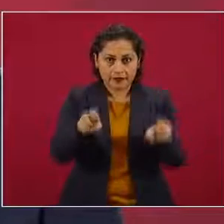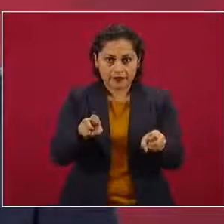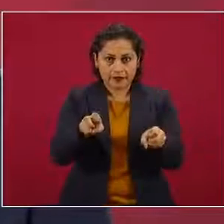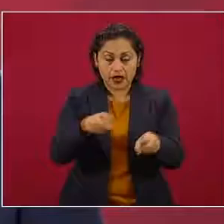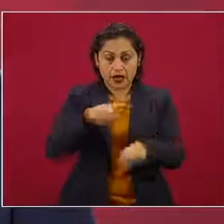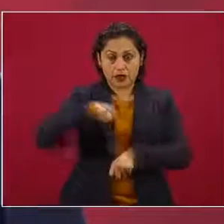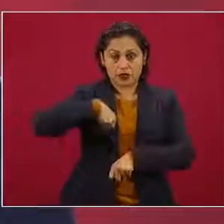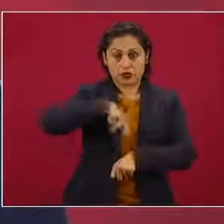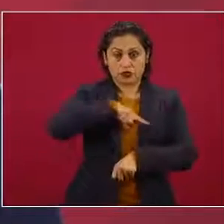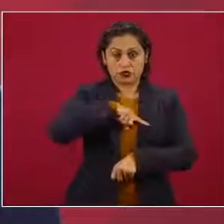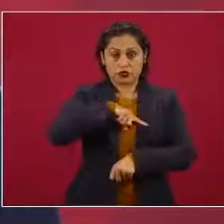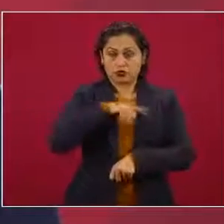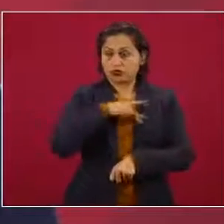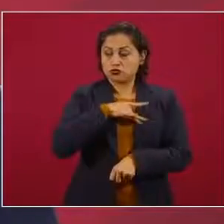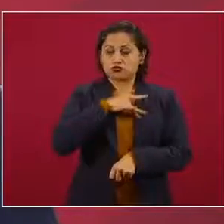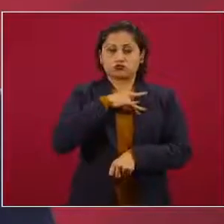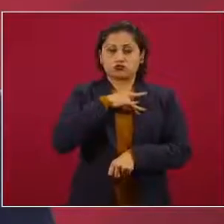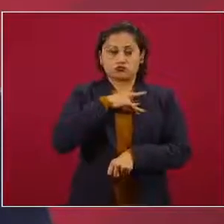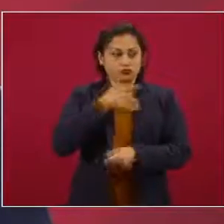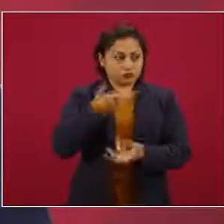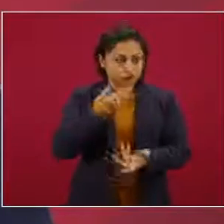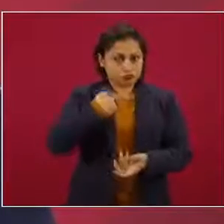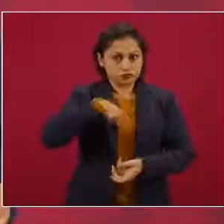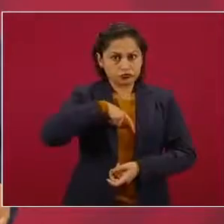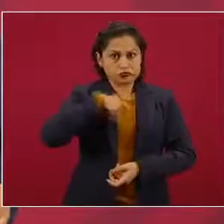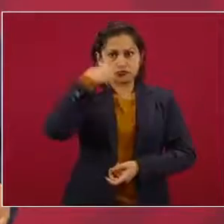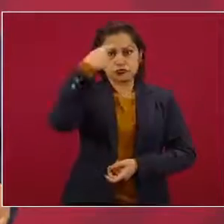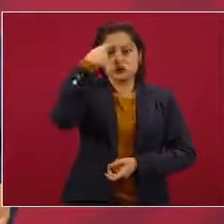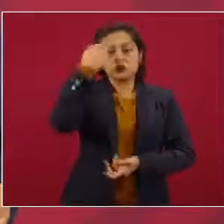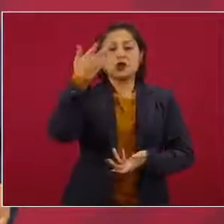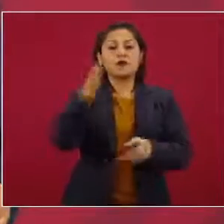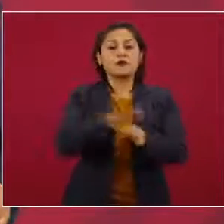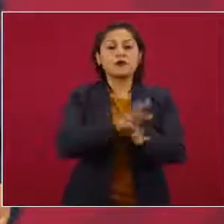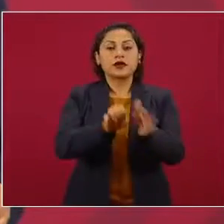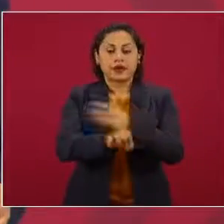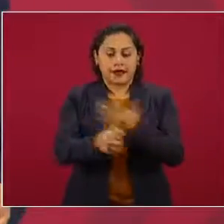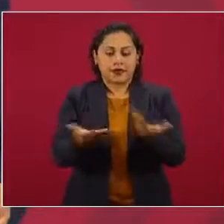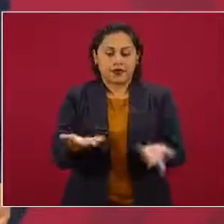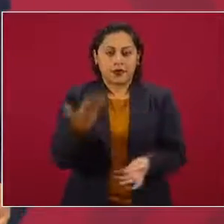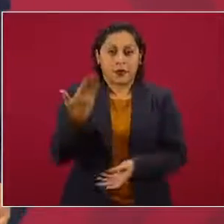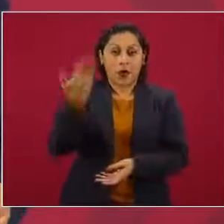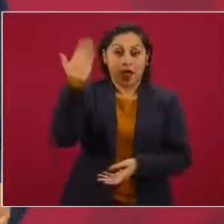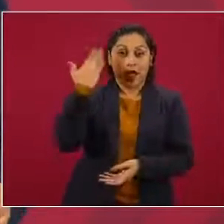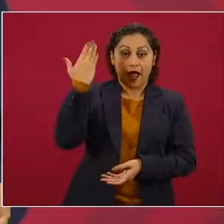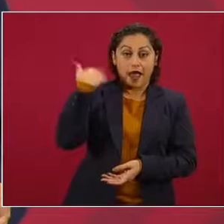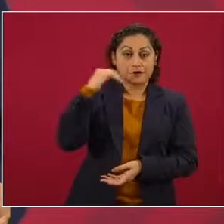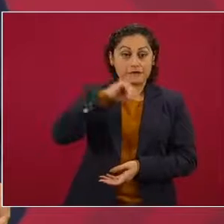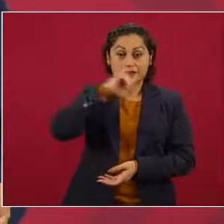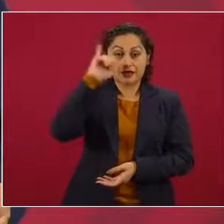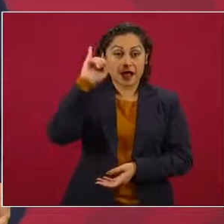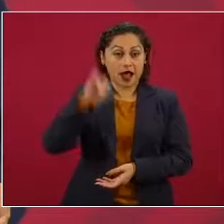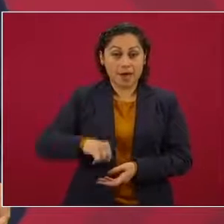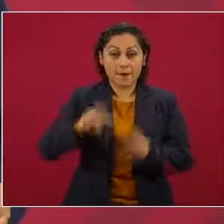Nunca, así como no se hacían estas reuniones de seguridad